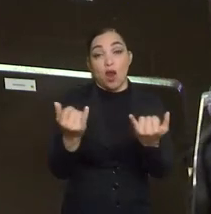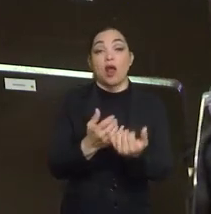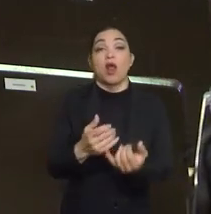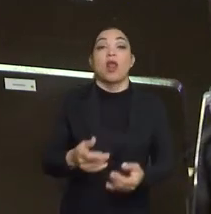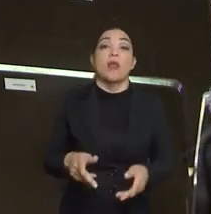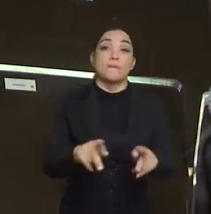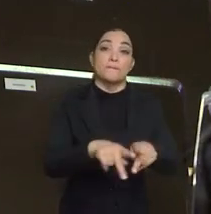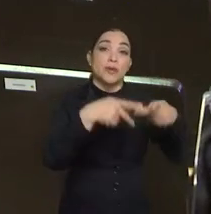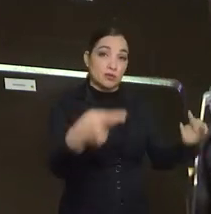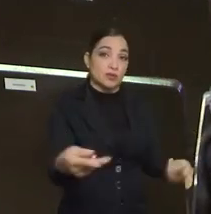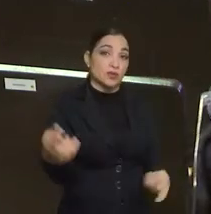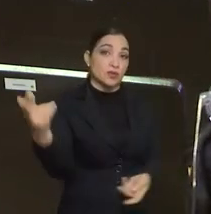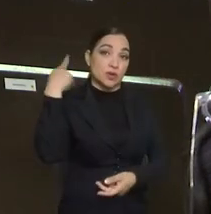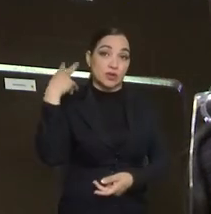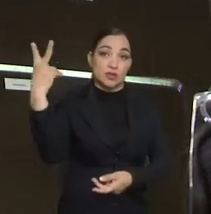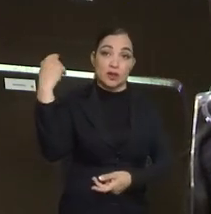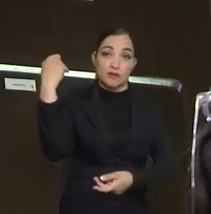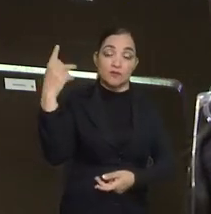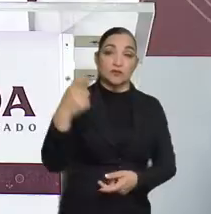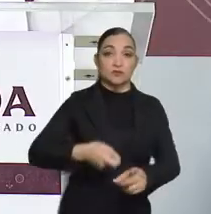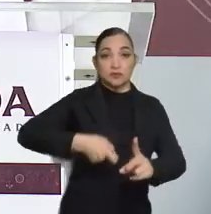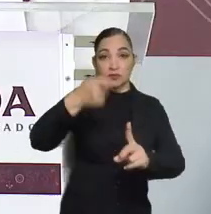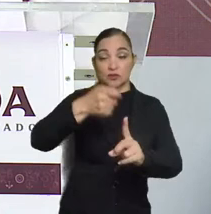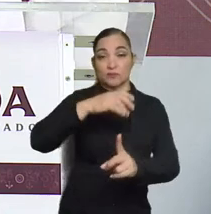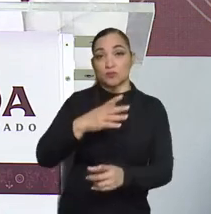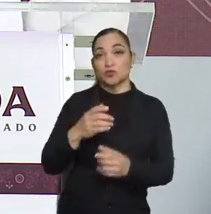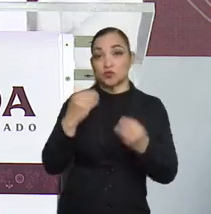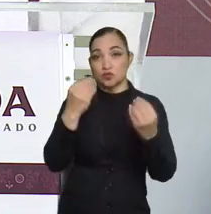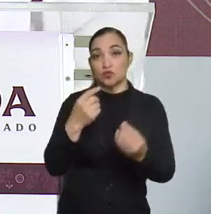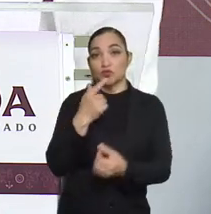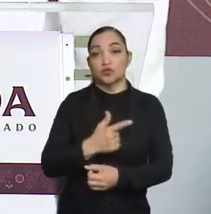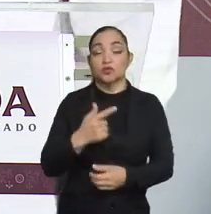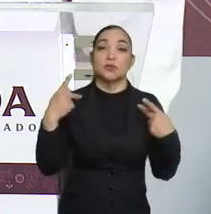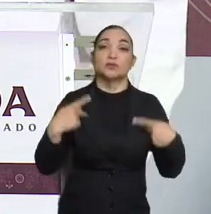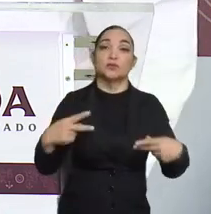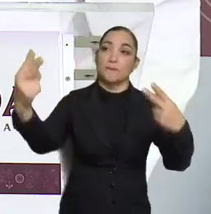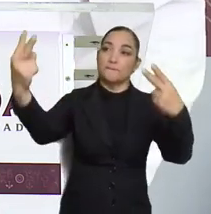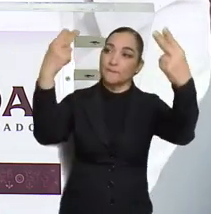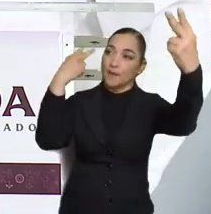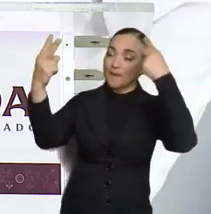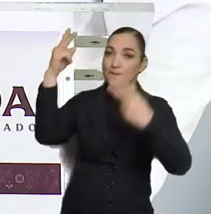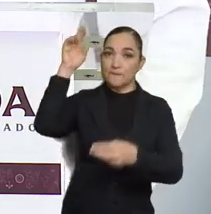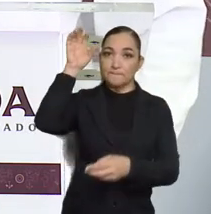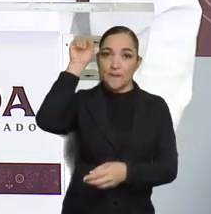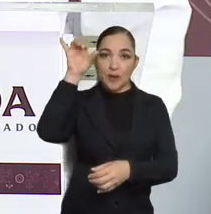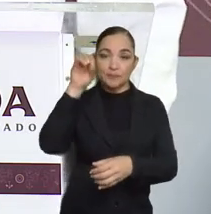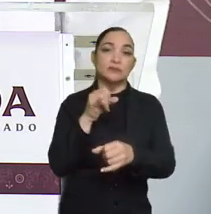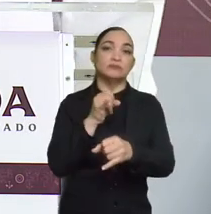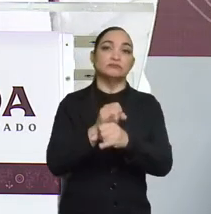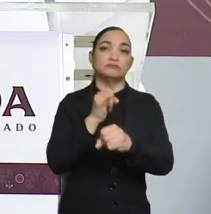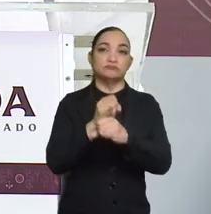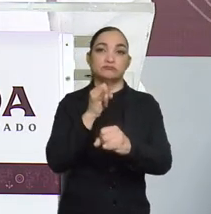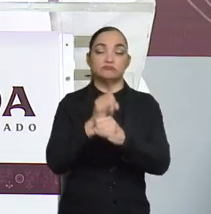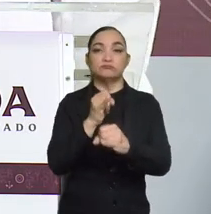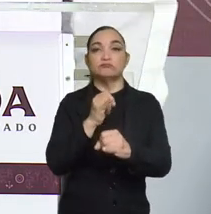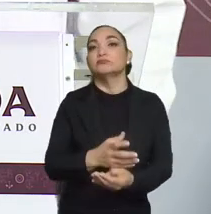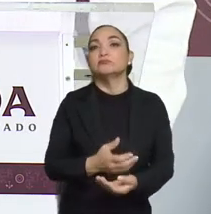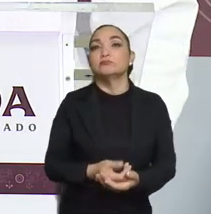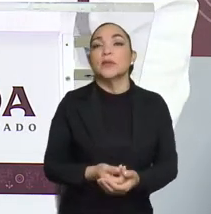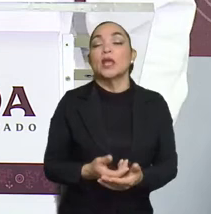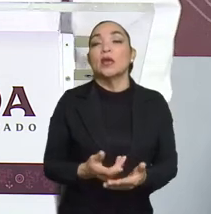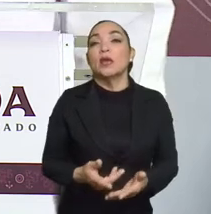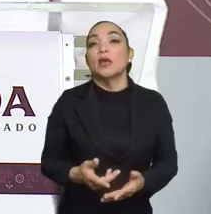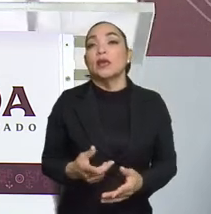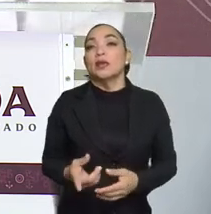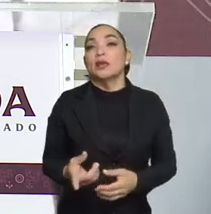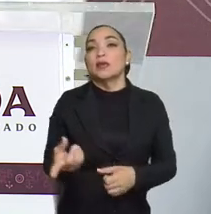vía remoto. Asimismo, a todos los sinaloenses que nos sintonizan en las plataformas digitales. El día